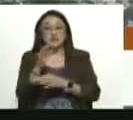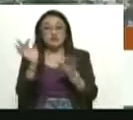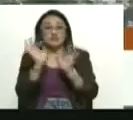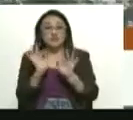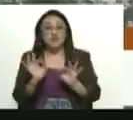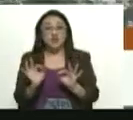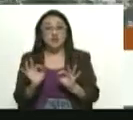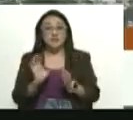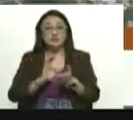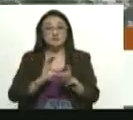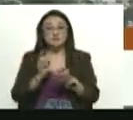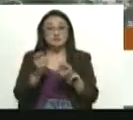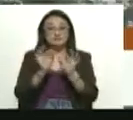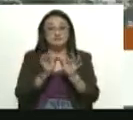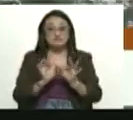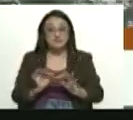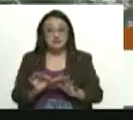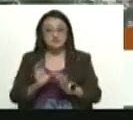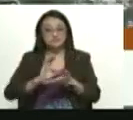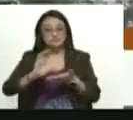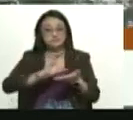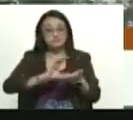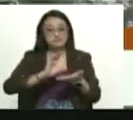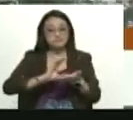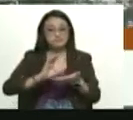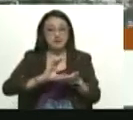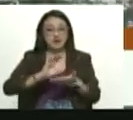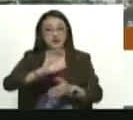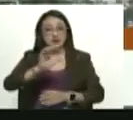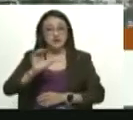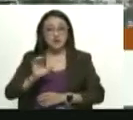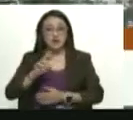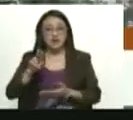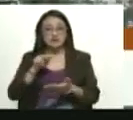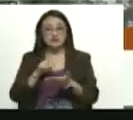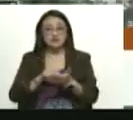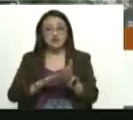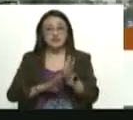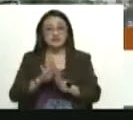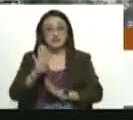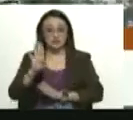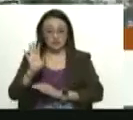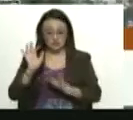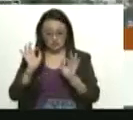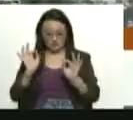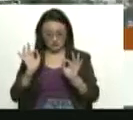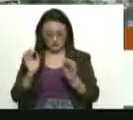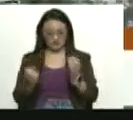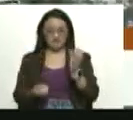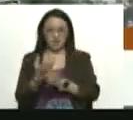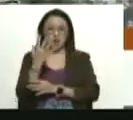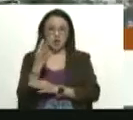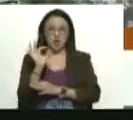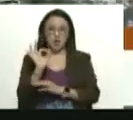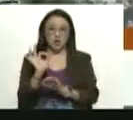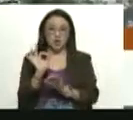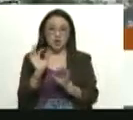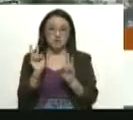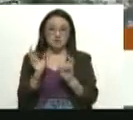mecanismos financieros que financien acciones regionales y nacionales de desarrollo sostenible, en la creación de un